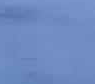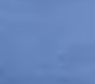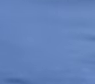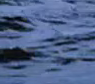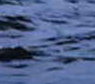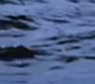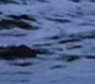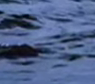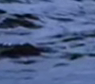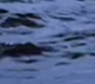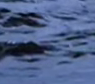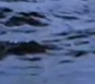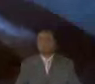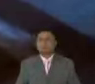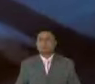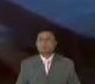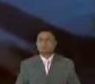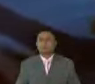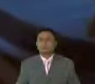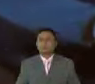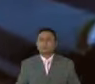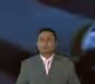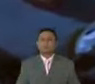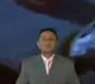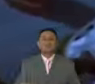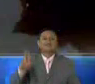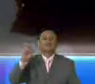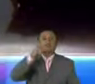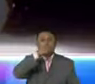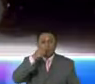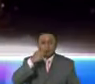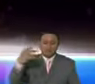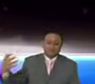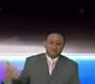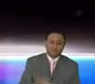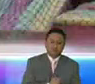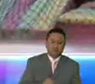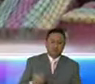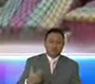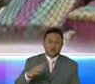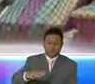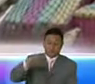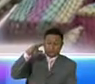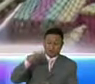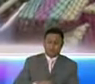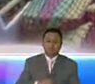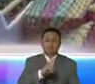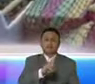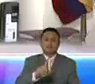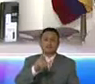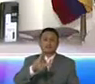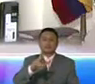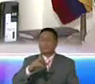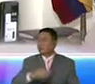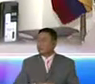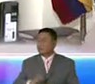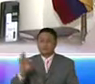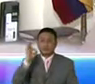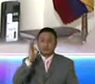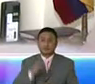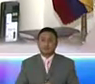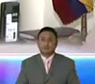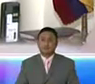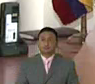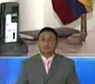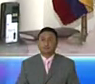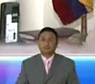lo que se refiere a droga incautada, 1,5 toneladas de clorhidrato de cocaína y 113 kilos de marihuana. Ha permitido